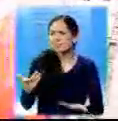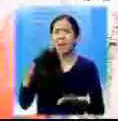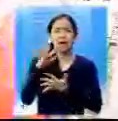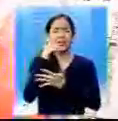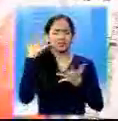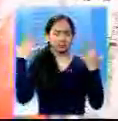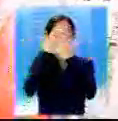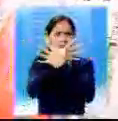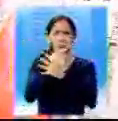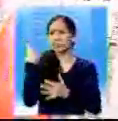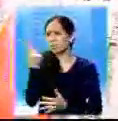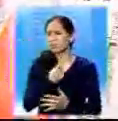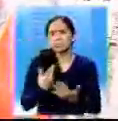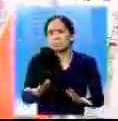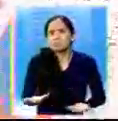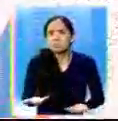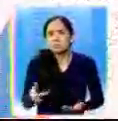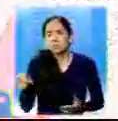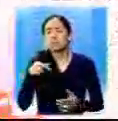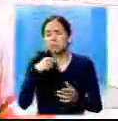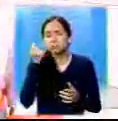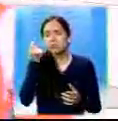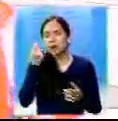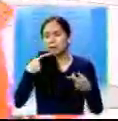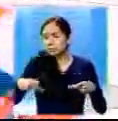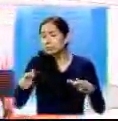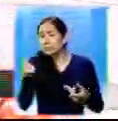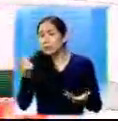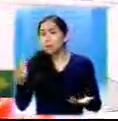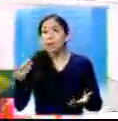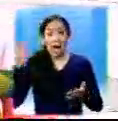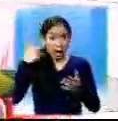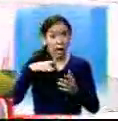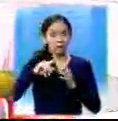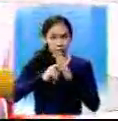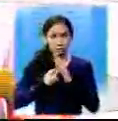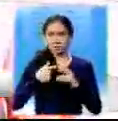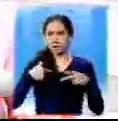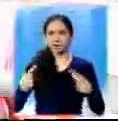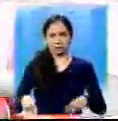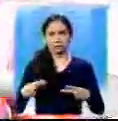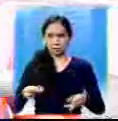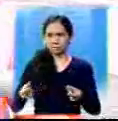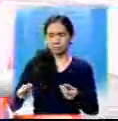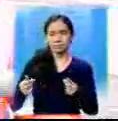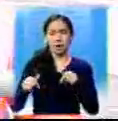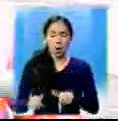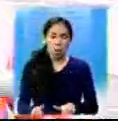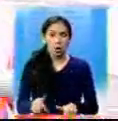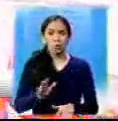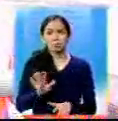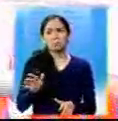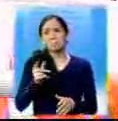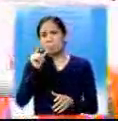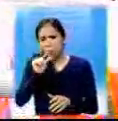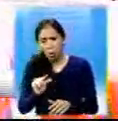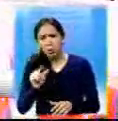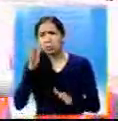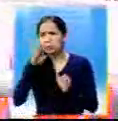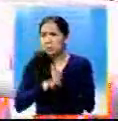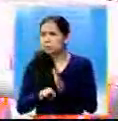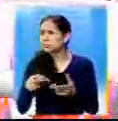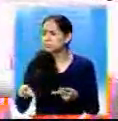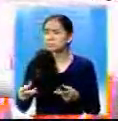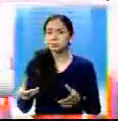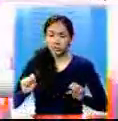confusión, entonces ha bajado un poco el negocio. A principio sí se vendían bastante, ahorita bajó un poco, pero sí, gracias a Dios y